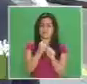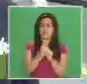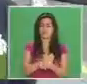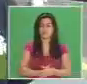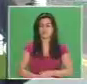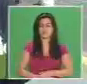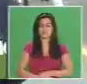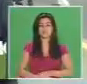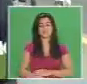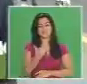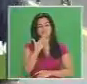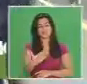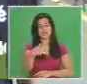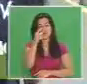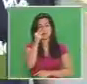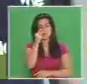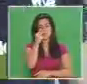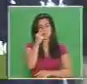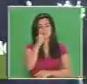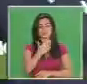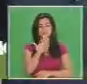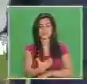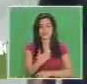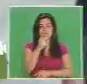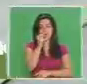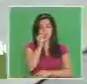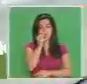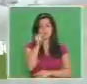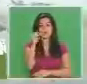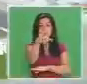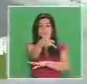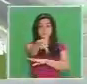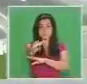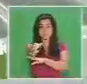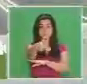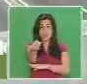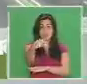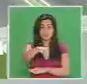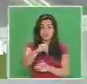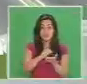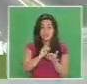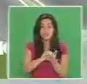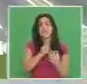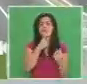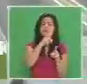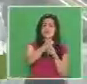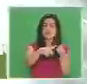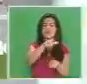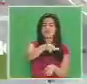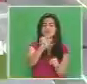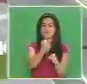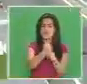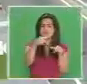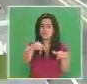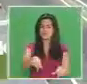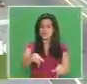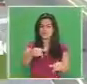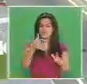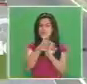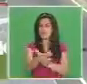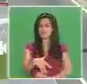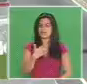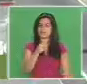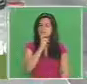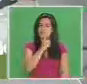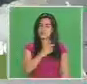Así es, agradecemos tus palabras y mientras que nuestro compañero Cristóbal Cinero hace un paneo, vamos a conversar con nuestros trabajadores del canal para que nos dé su testimonio de qué tal ha sido esta jornada. ¿Su nombre y